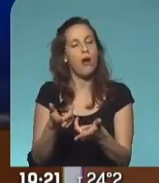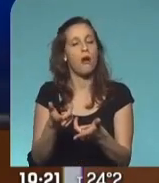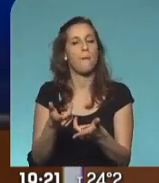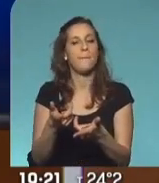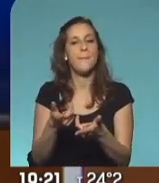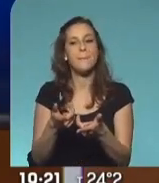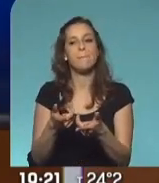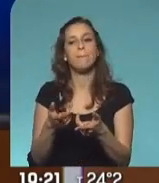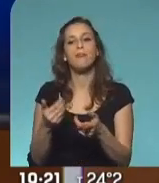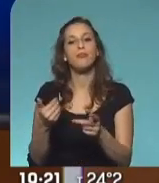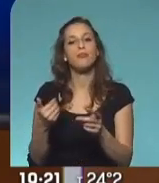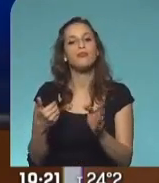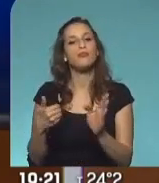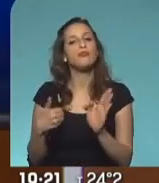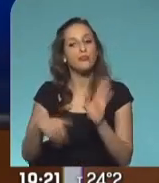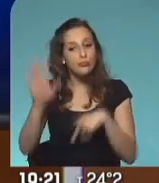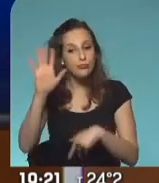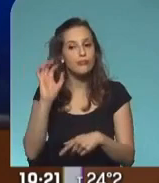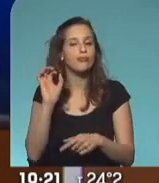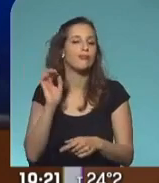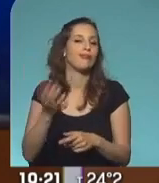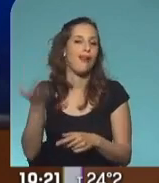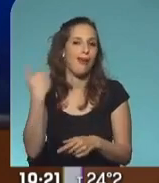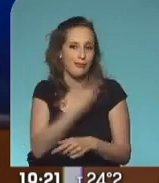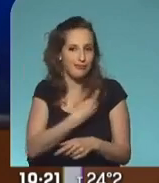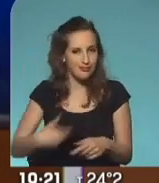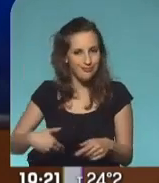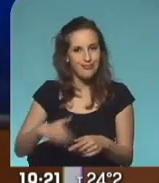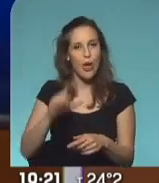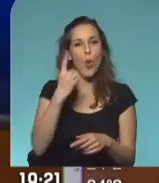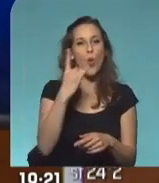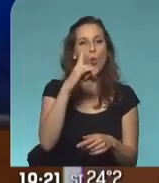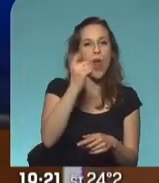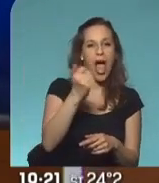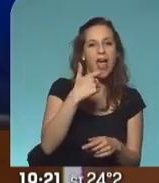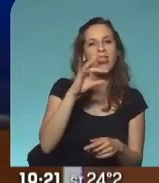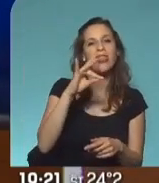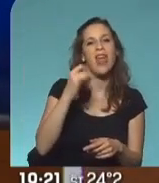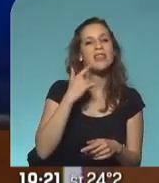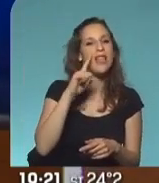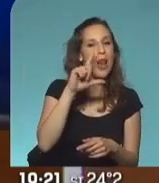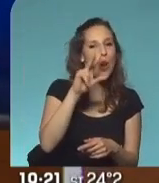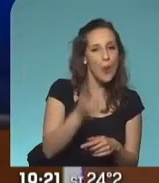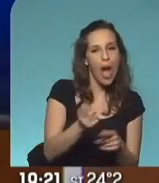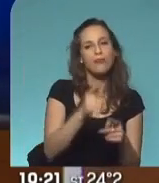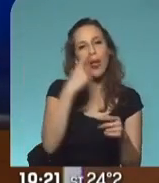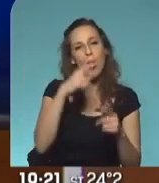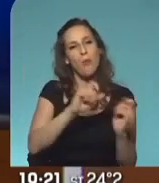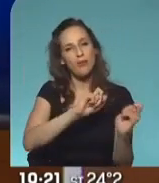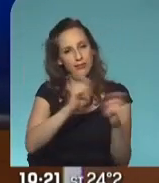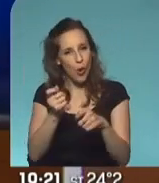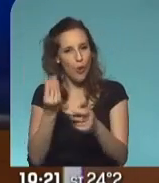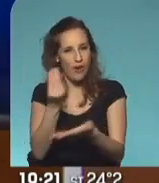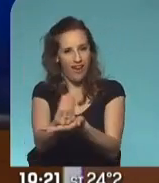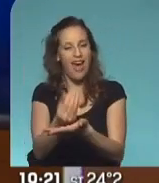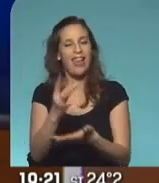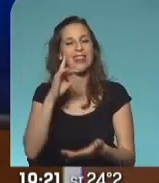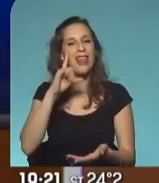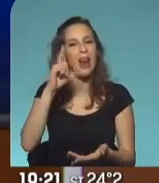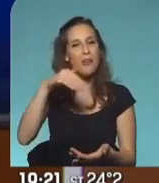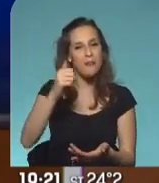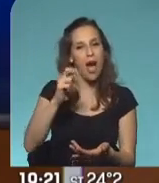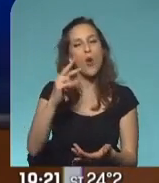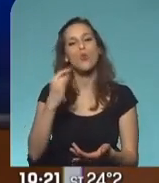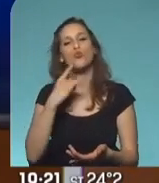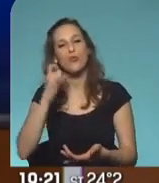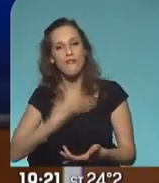en la gestión de Lula da Silva primero, Dilma Rousseff después. Y recientemente, hace un año, llegué a España invitado por